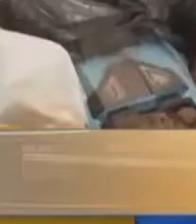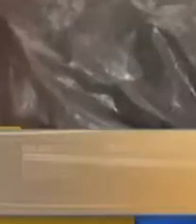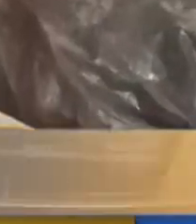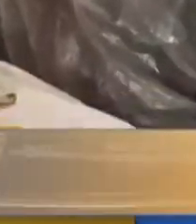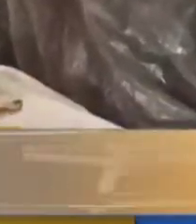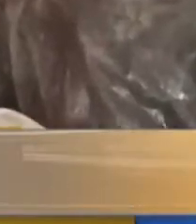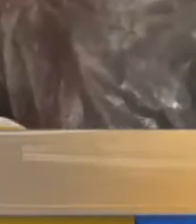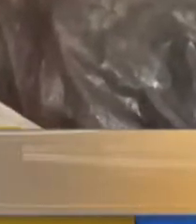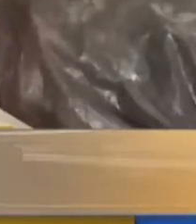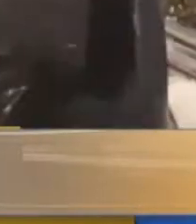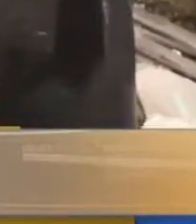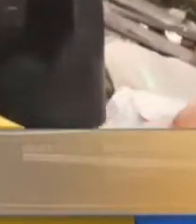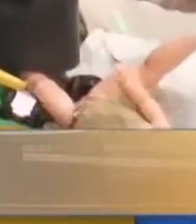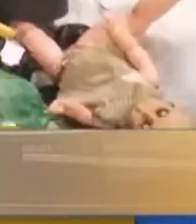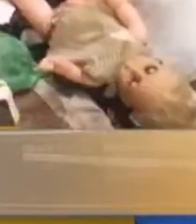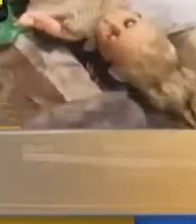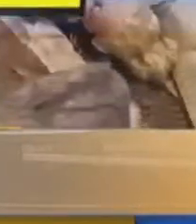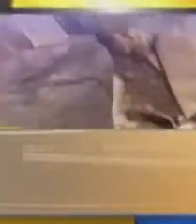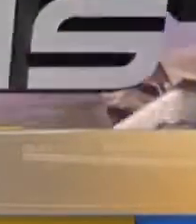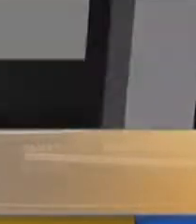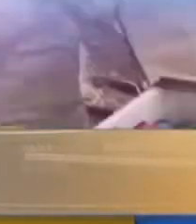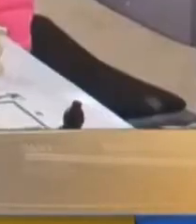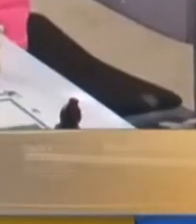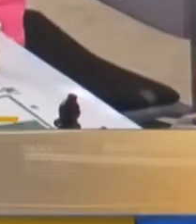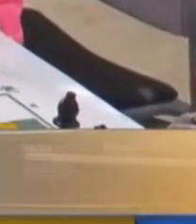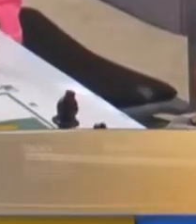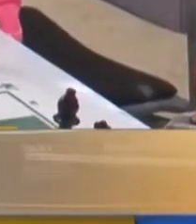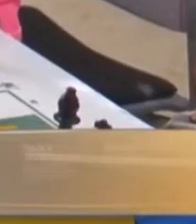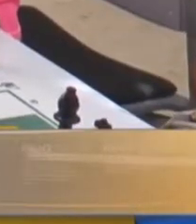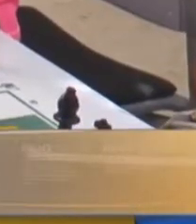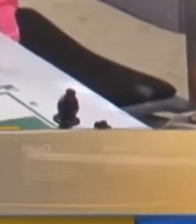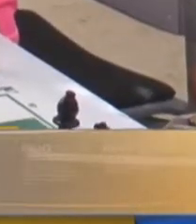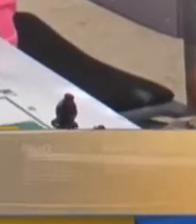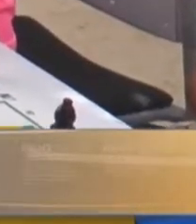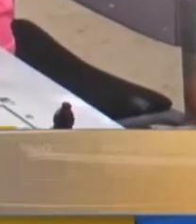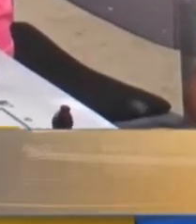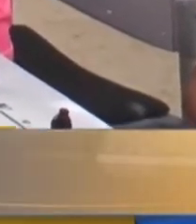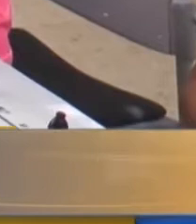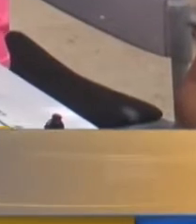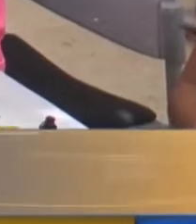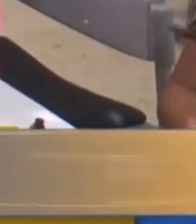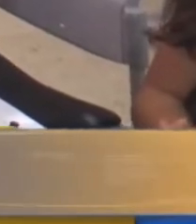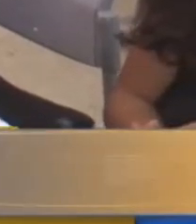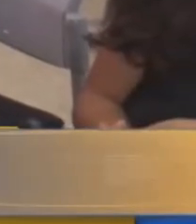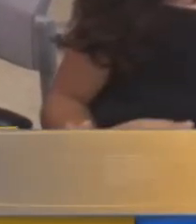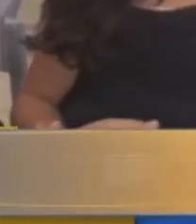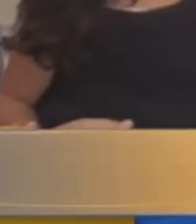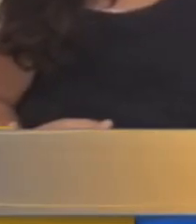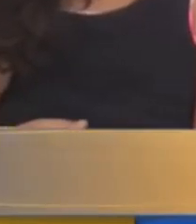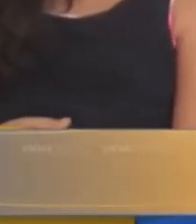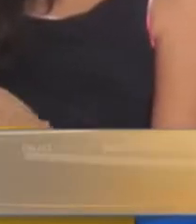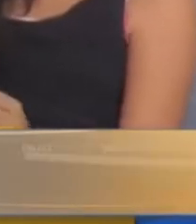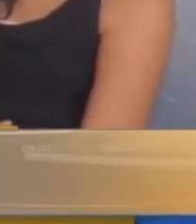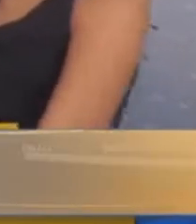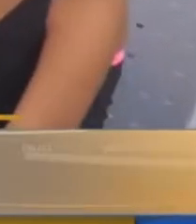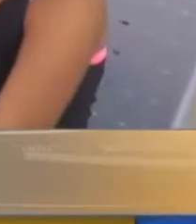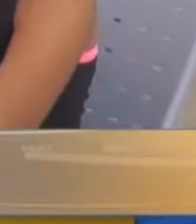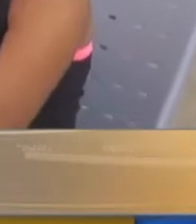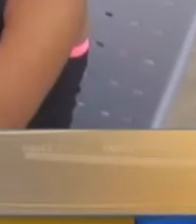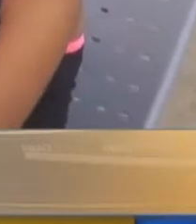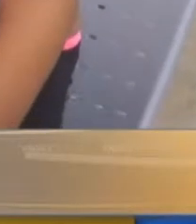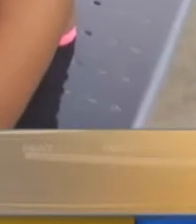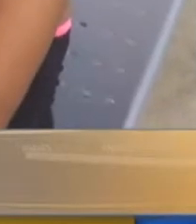de Animales. Ahora les buscan un nuevo hogar. En los deportes, espera información sobre el juego Ciencia en la ciudad. Ajedrecistas